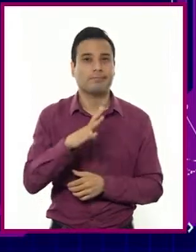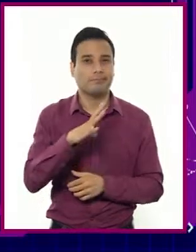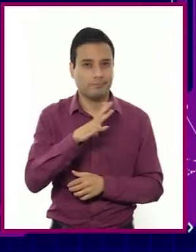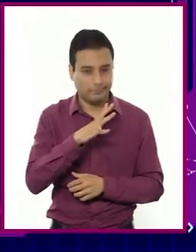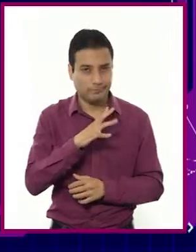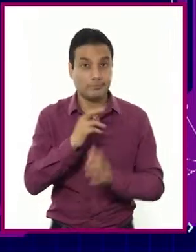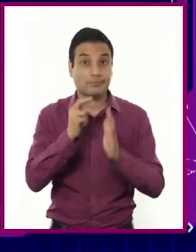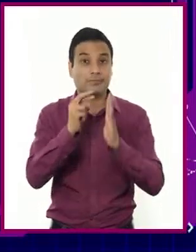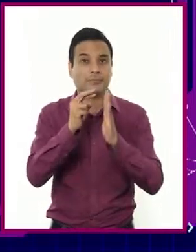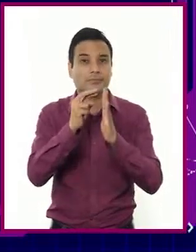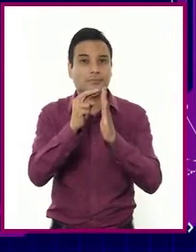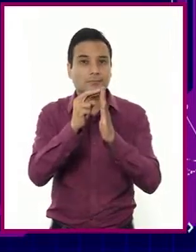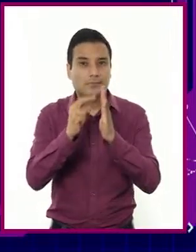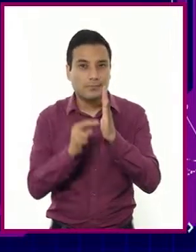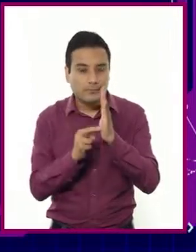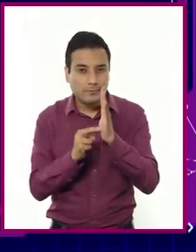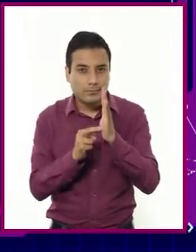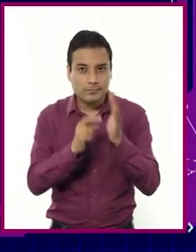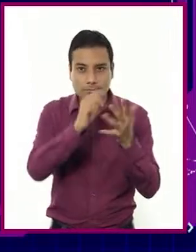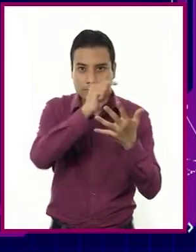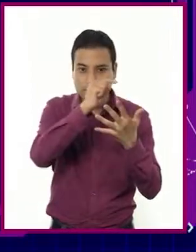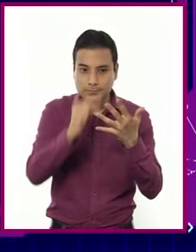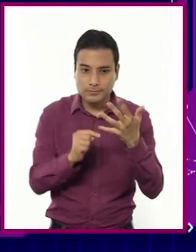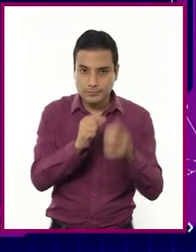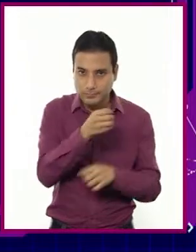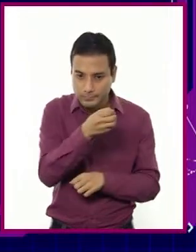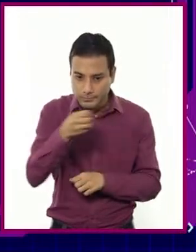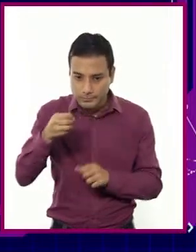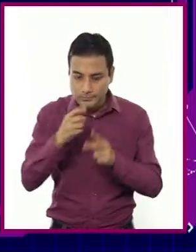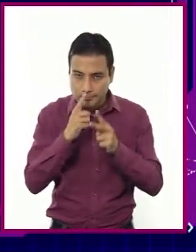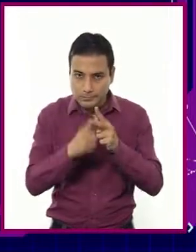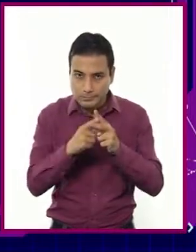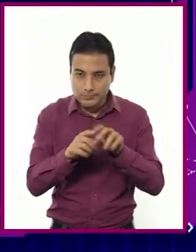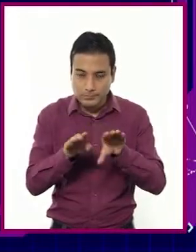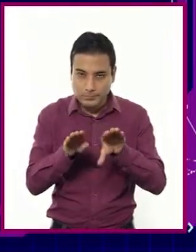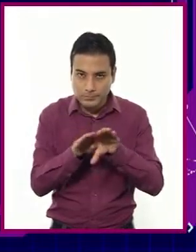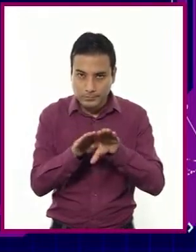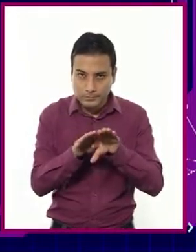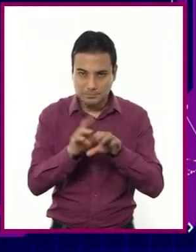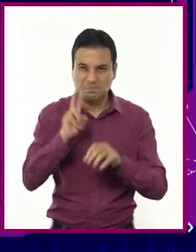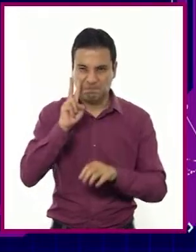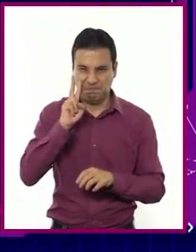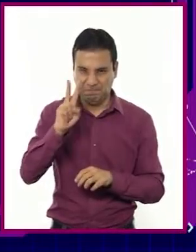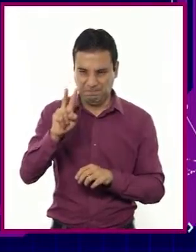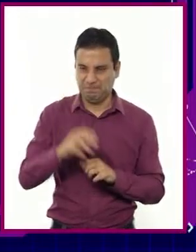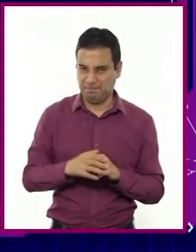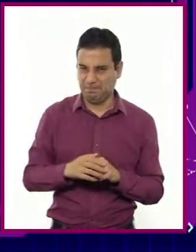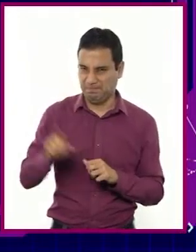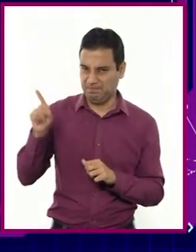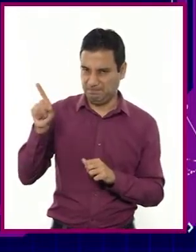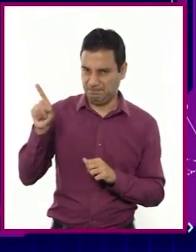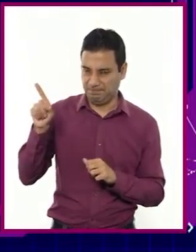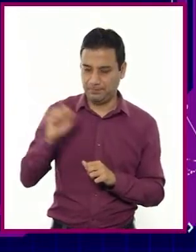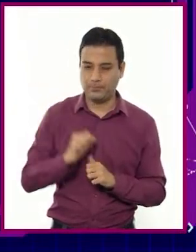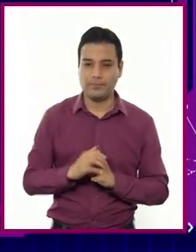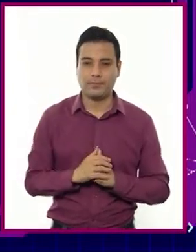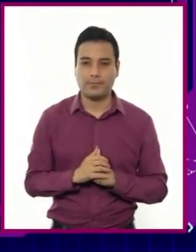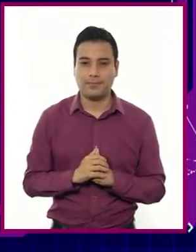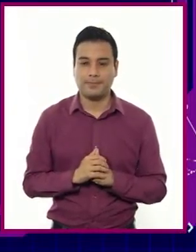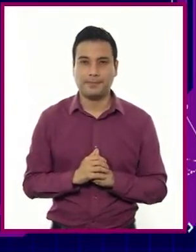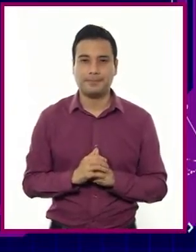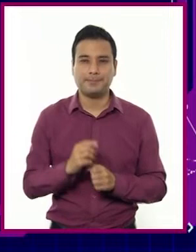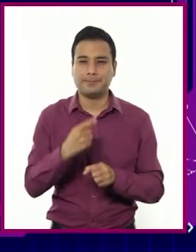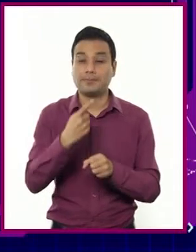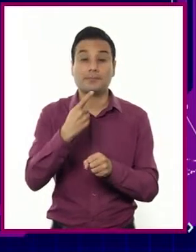seguir para resolver operaciones combinadas. En la siguiente ilustración se observa que lo primero que se